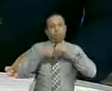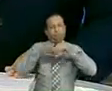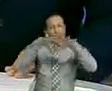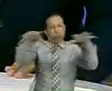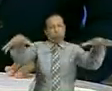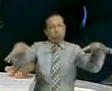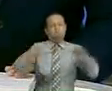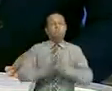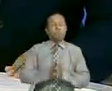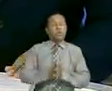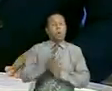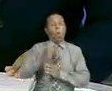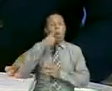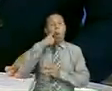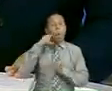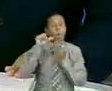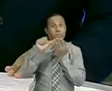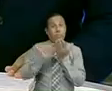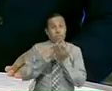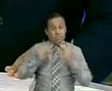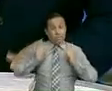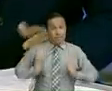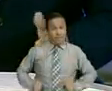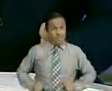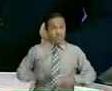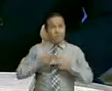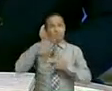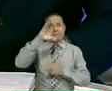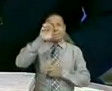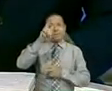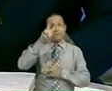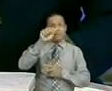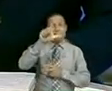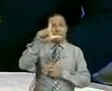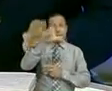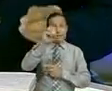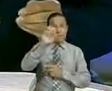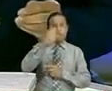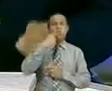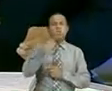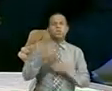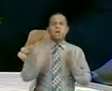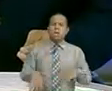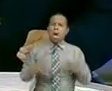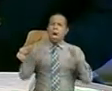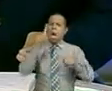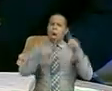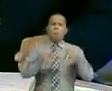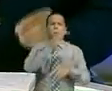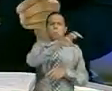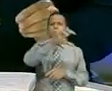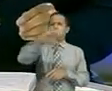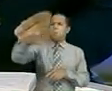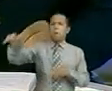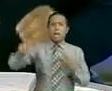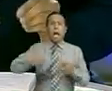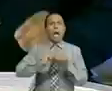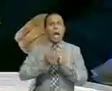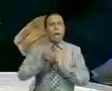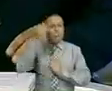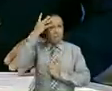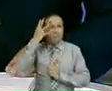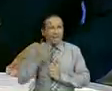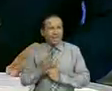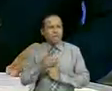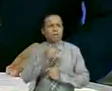Ceballos, mencionó que la curva de contagios de COVID-19 no ha crecido en cantones que han cambiado de color de semáforo y resaltó que en Quito se